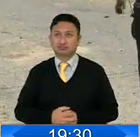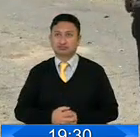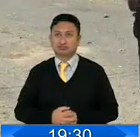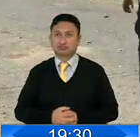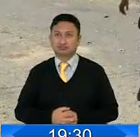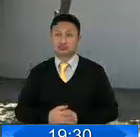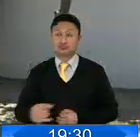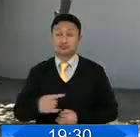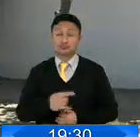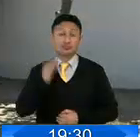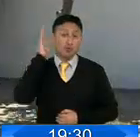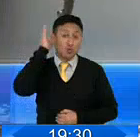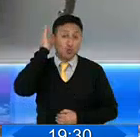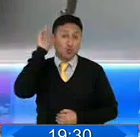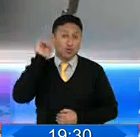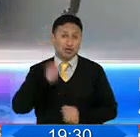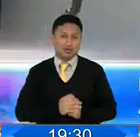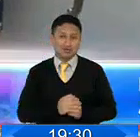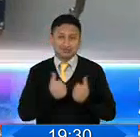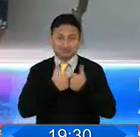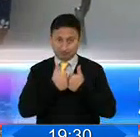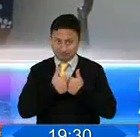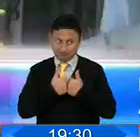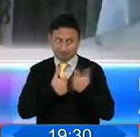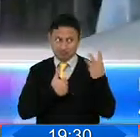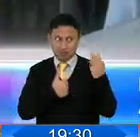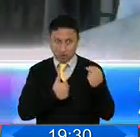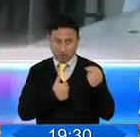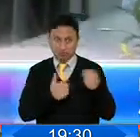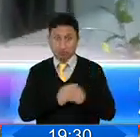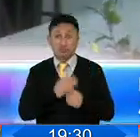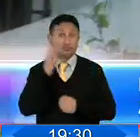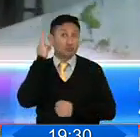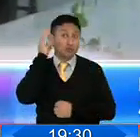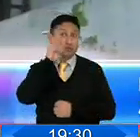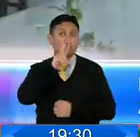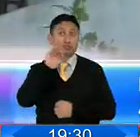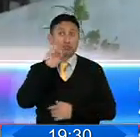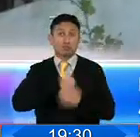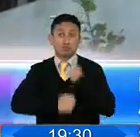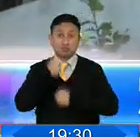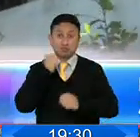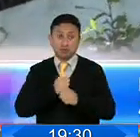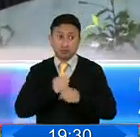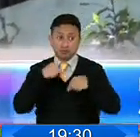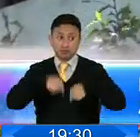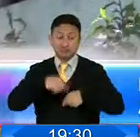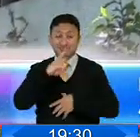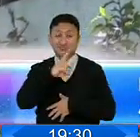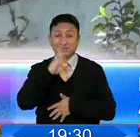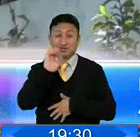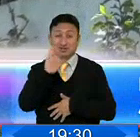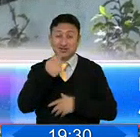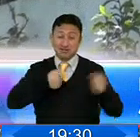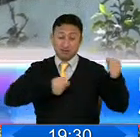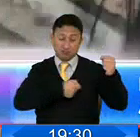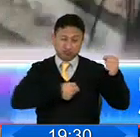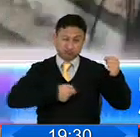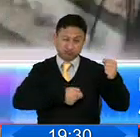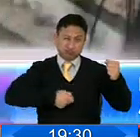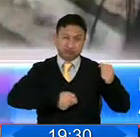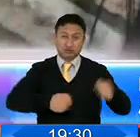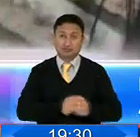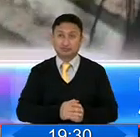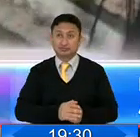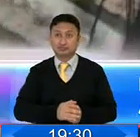La negativa a una pretensión amorosa le costó la vida a una mujer de 29 años de edad, quien recibió más de 60 apuñaladas en su cuerpo.